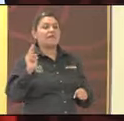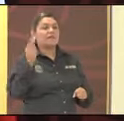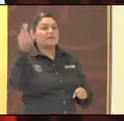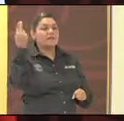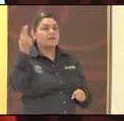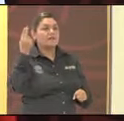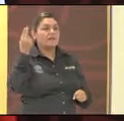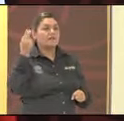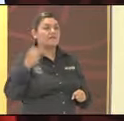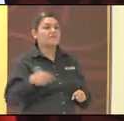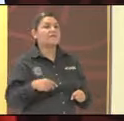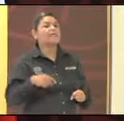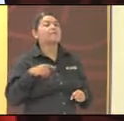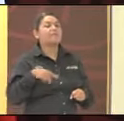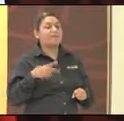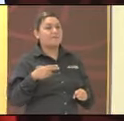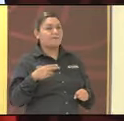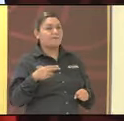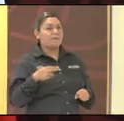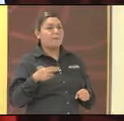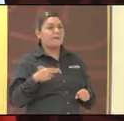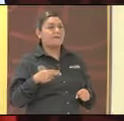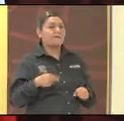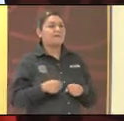Tamaulipas. También estuvo...